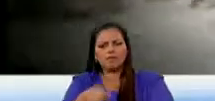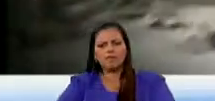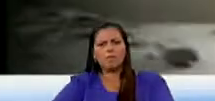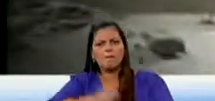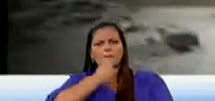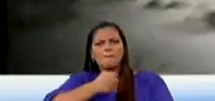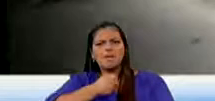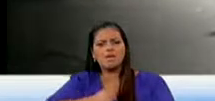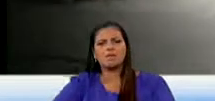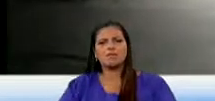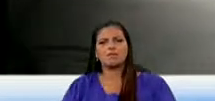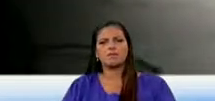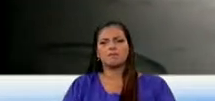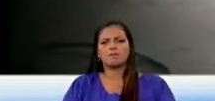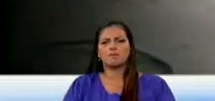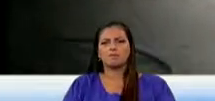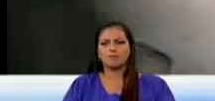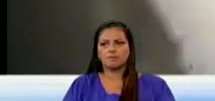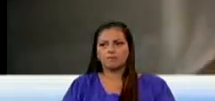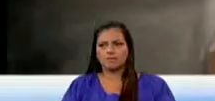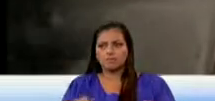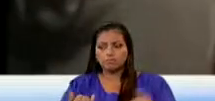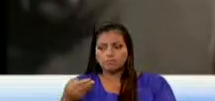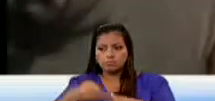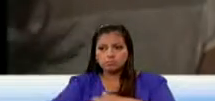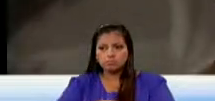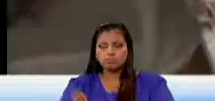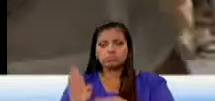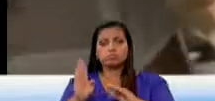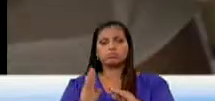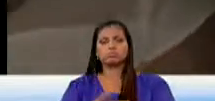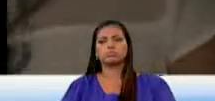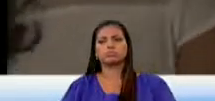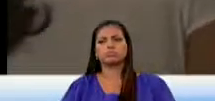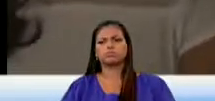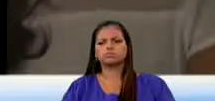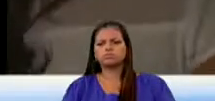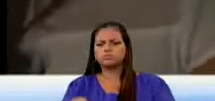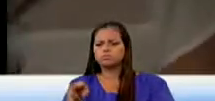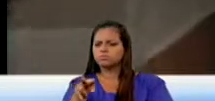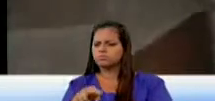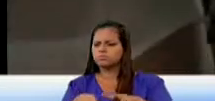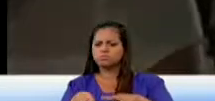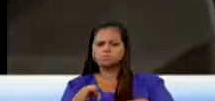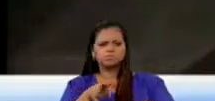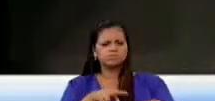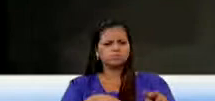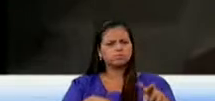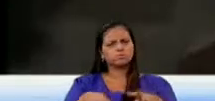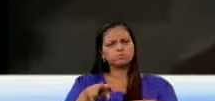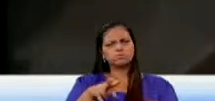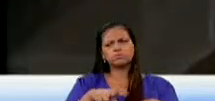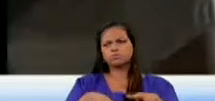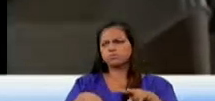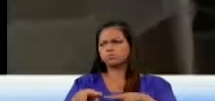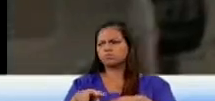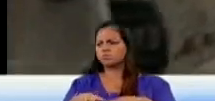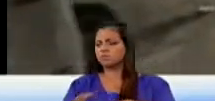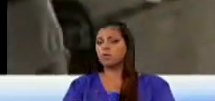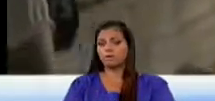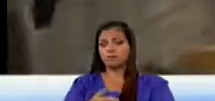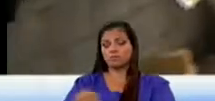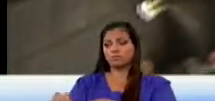Estamos en este momento entrando a la casa para ver, para constatar si hay alguien aquí, como nos